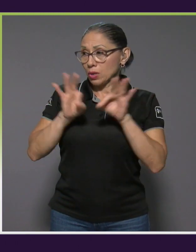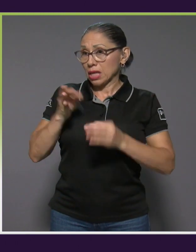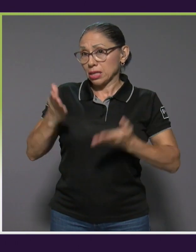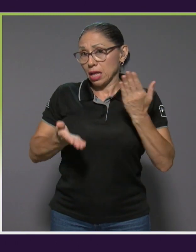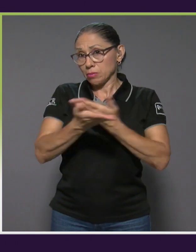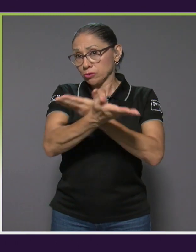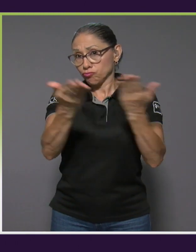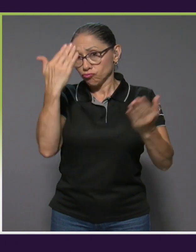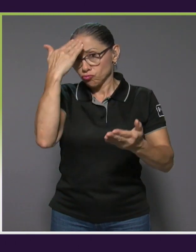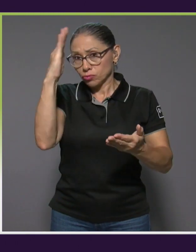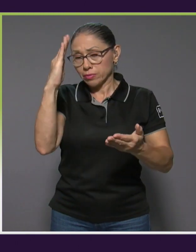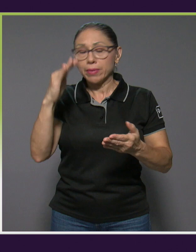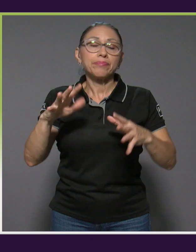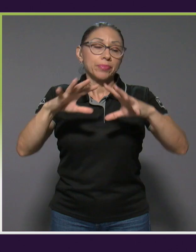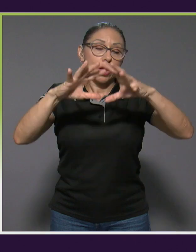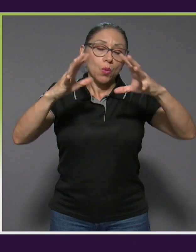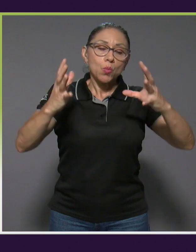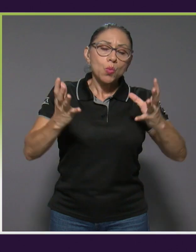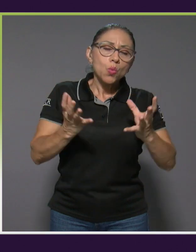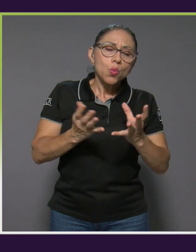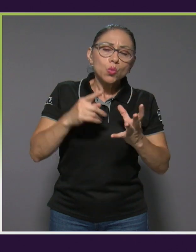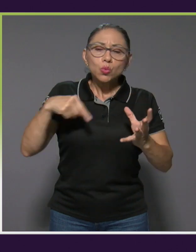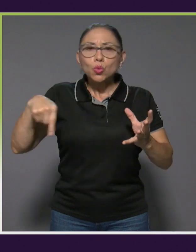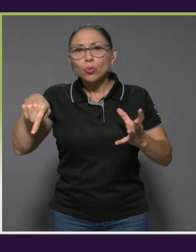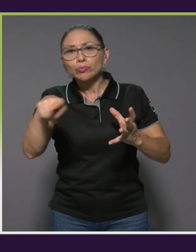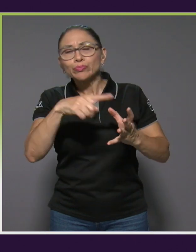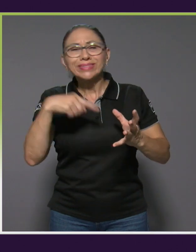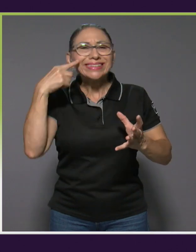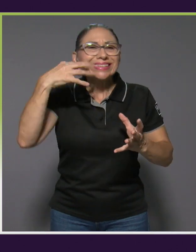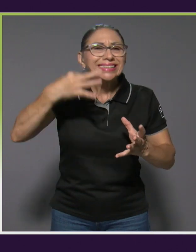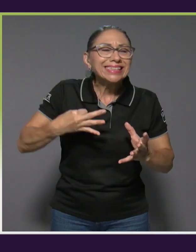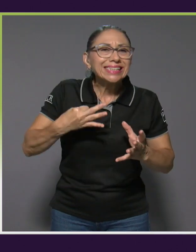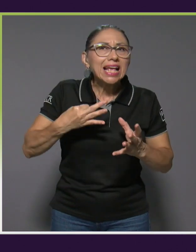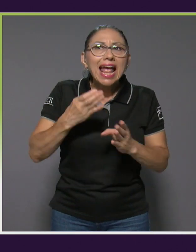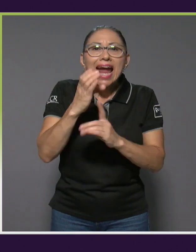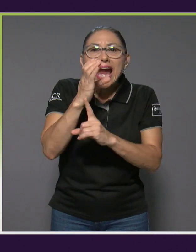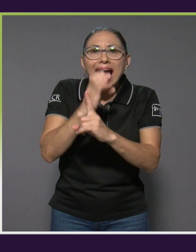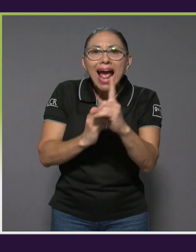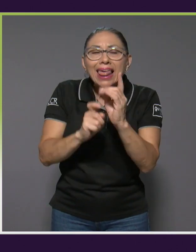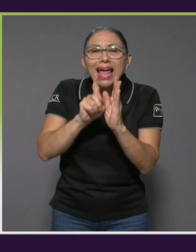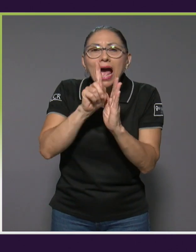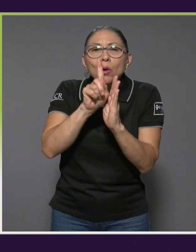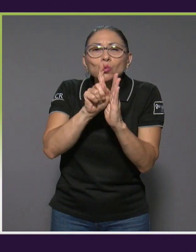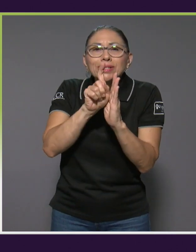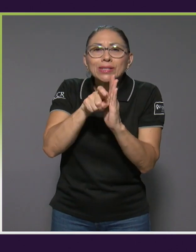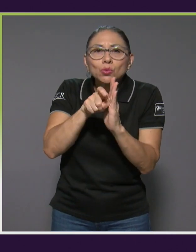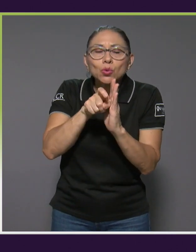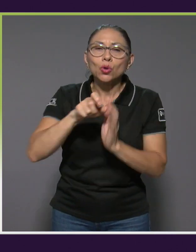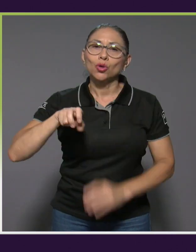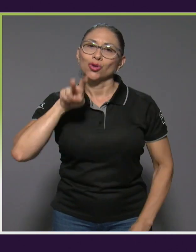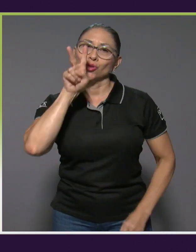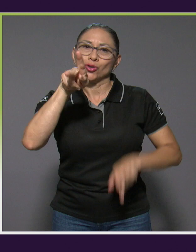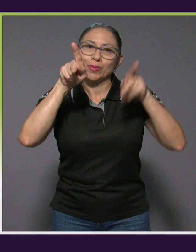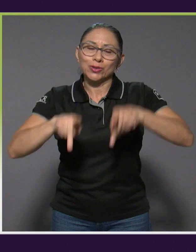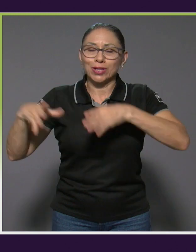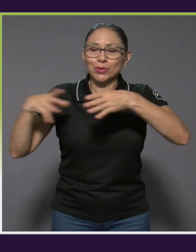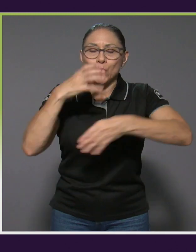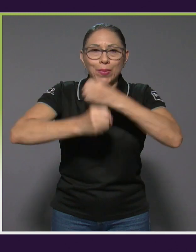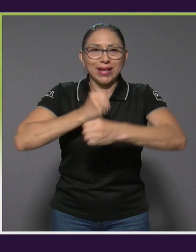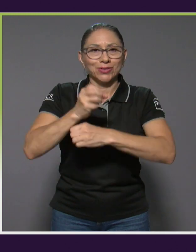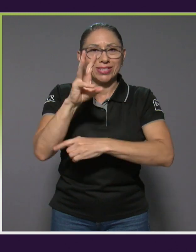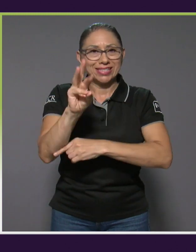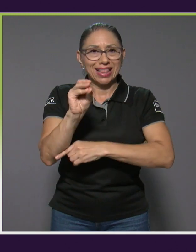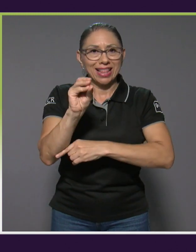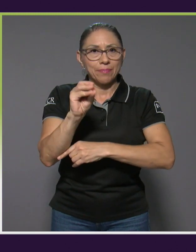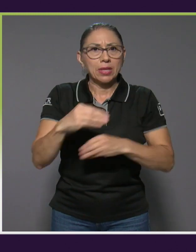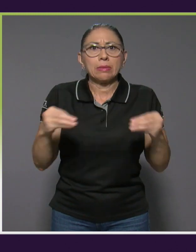conoce, en el mundo se calcula que cada segundo 2 personas cumplen 60 años, ¿verdad? Correcto, el crecimiento de la población adulta mayor es